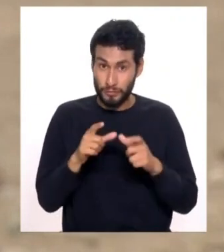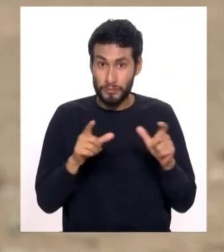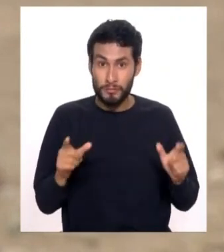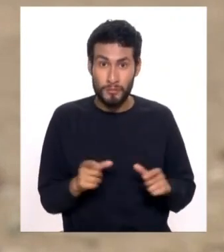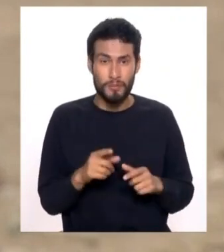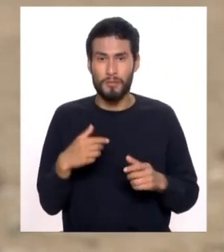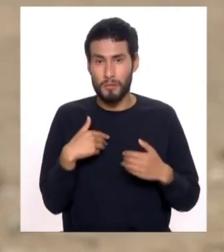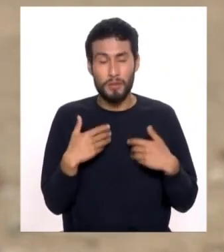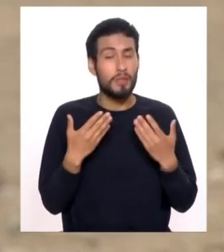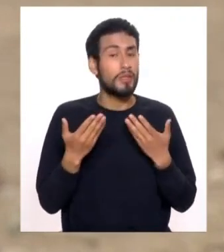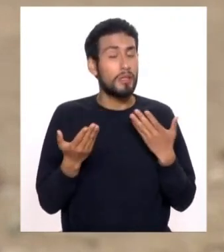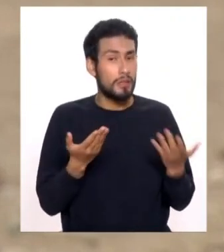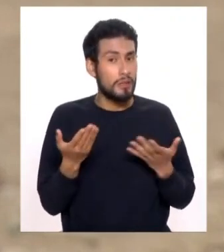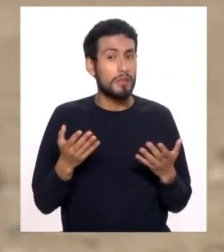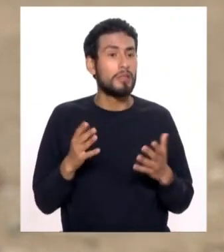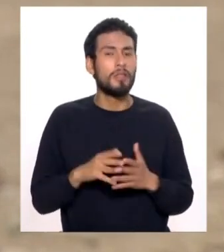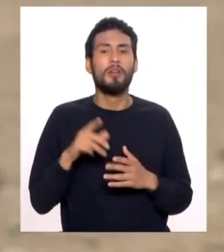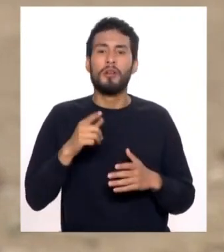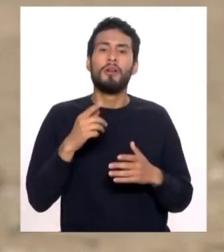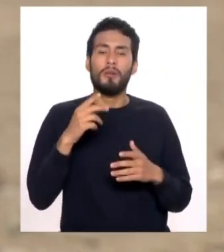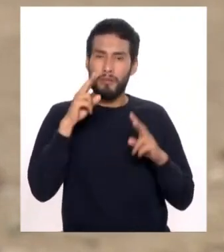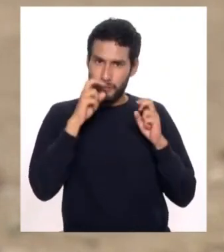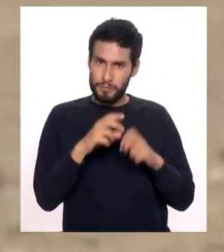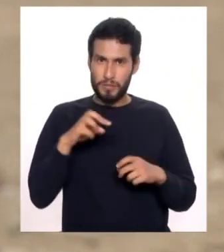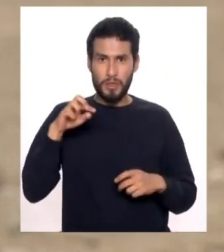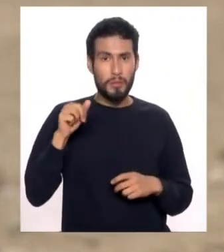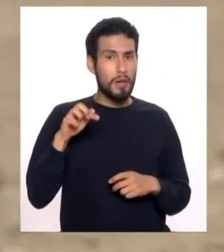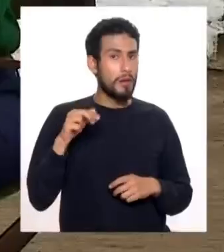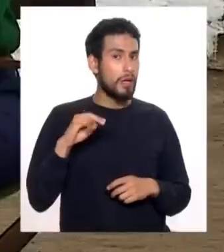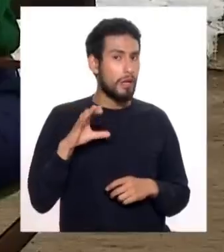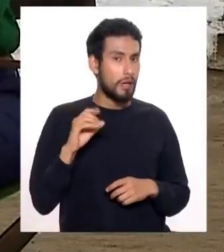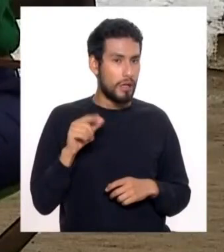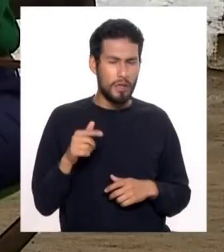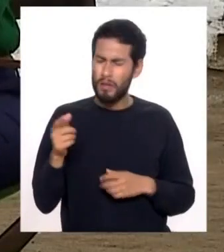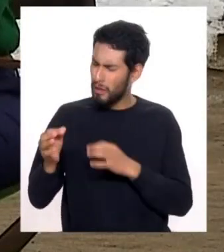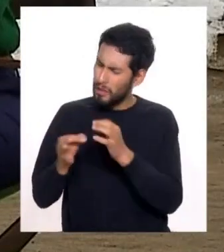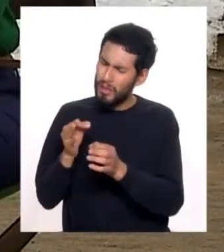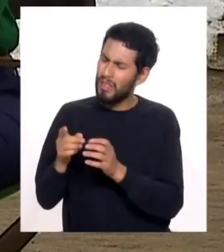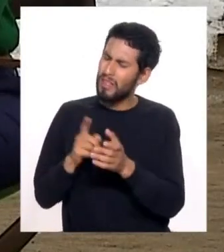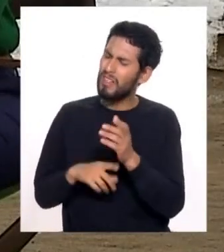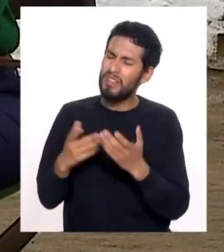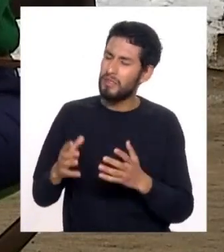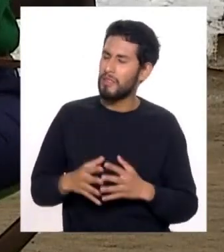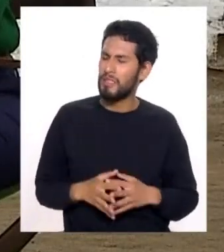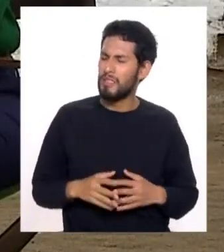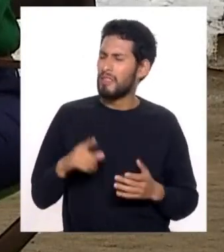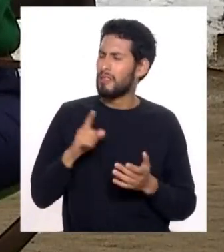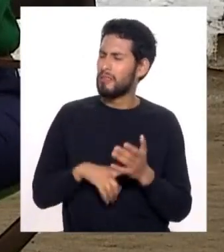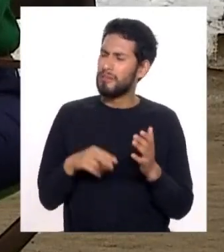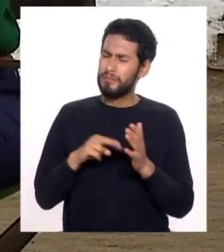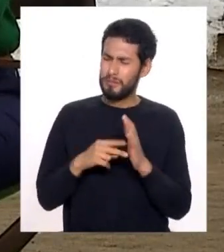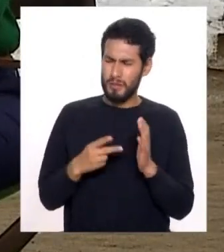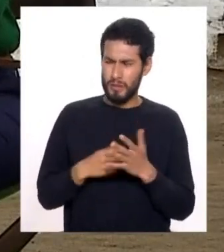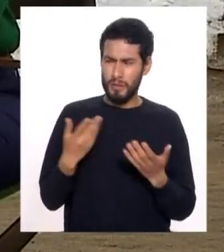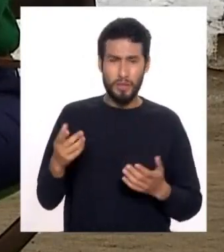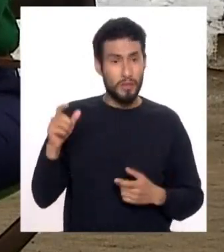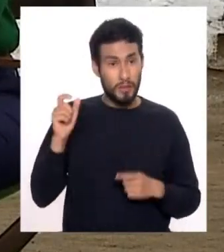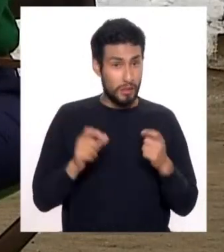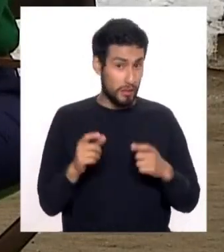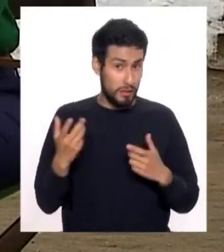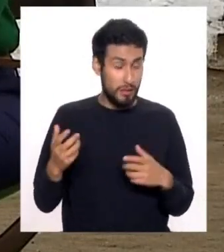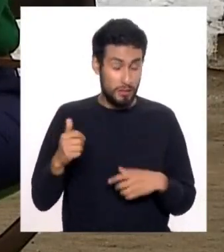salud realizan todos ellos la prueba del Papa Nicolau. ¿Qué cosa es? Un poco lo describe a nuestra población. ¿En qué consiste? Ya no es simplemente